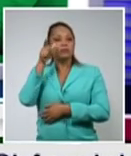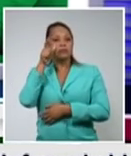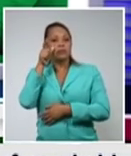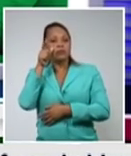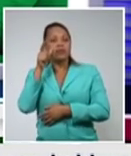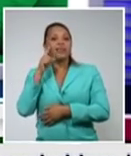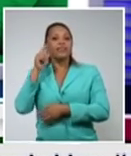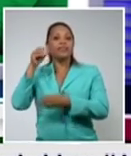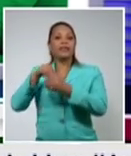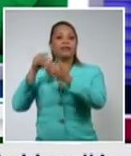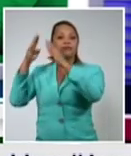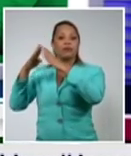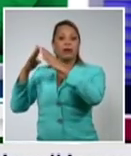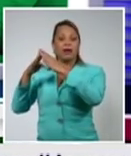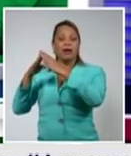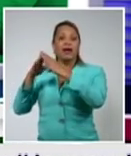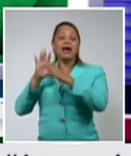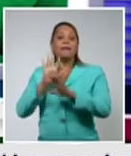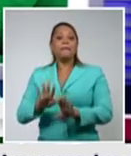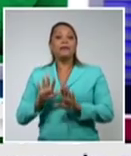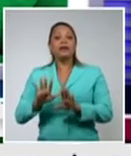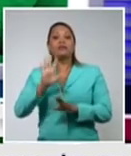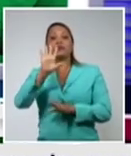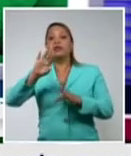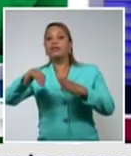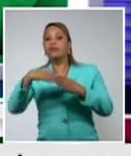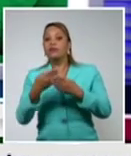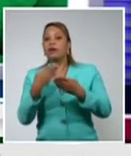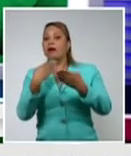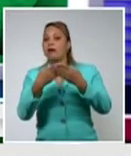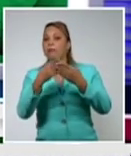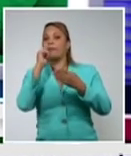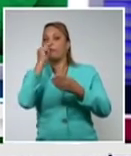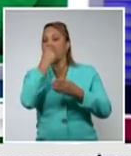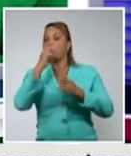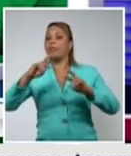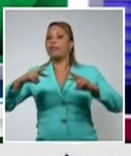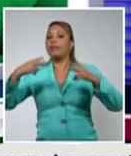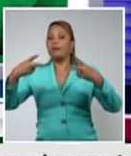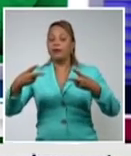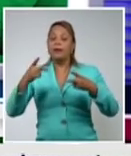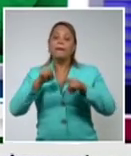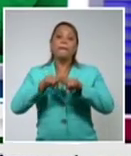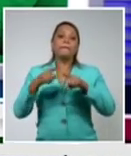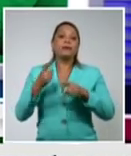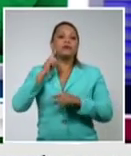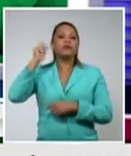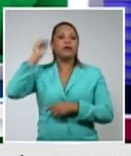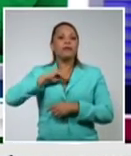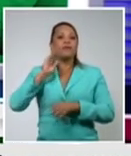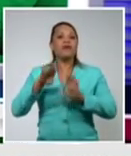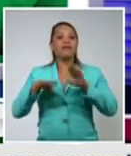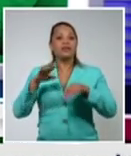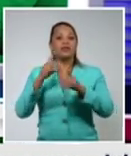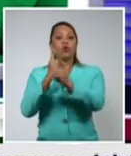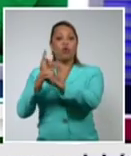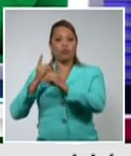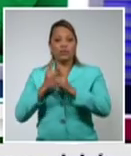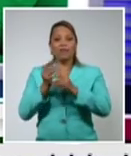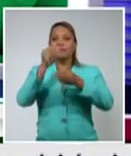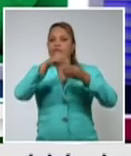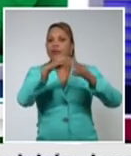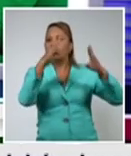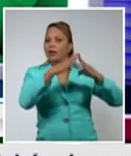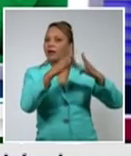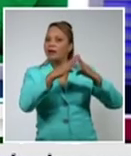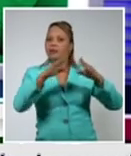5.º día que se hace la prueba, pero que sabemos que muchas veces estos contactos en sus domicilios pues no cumplen